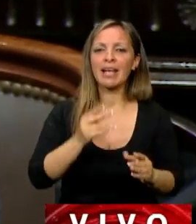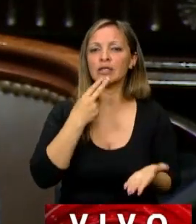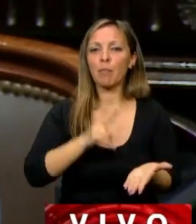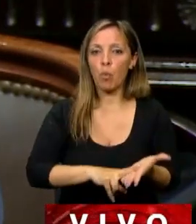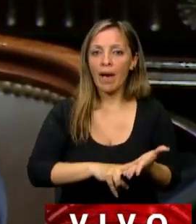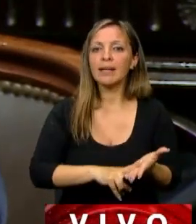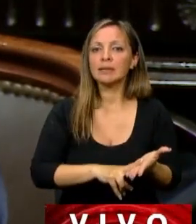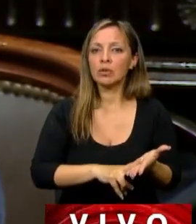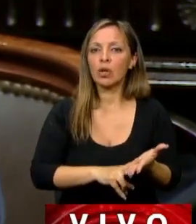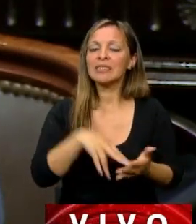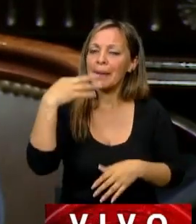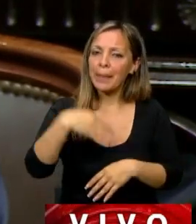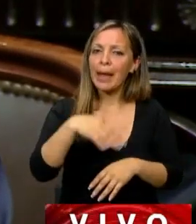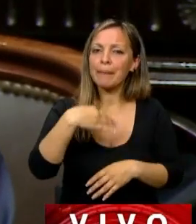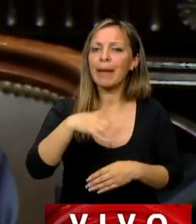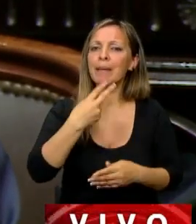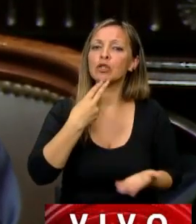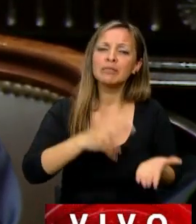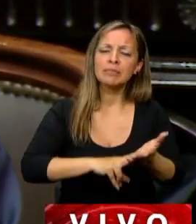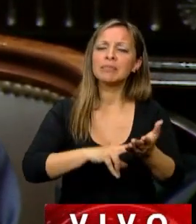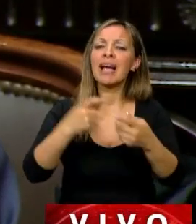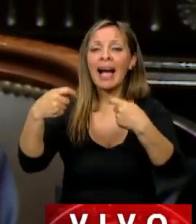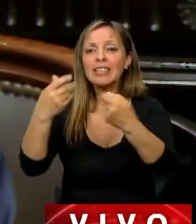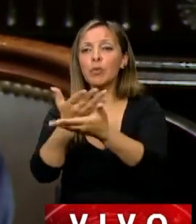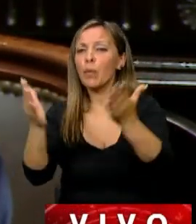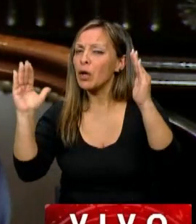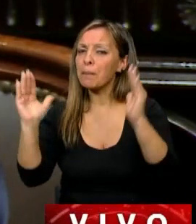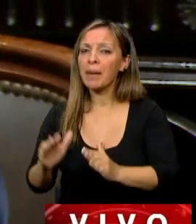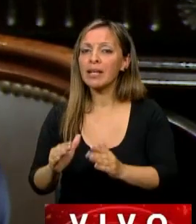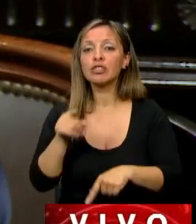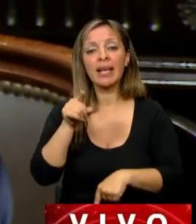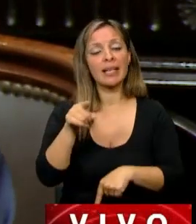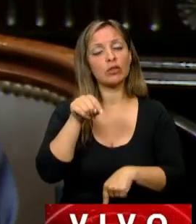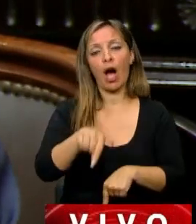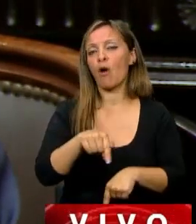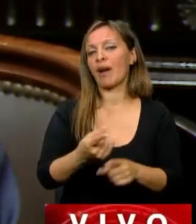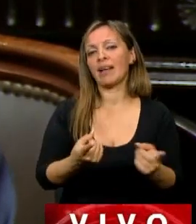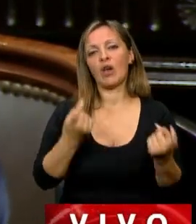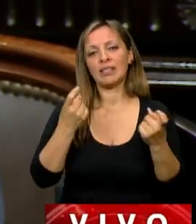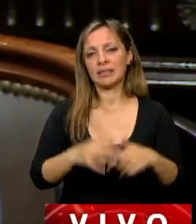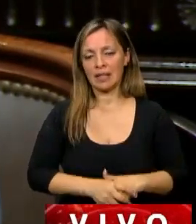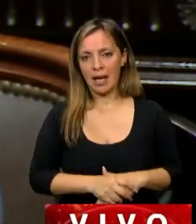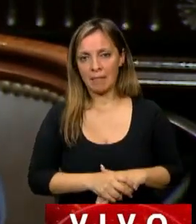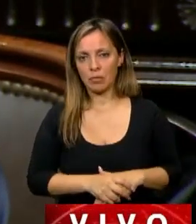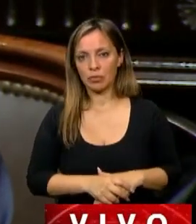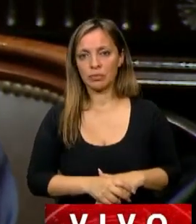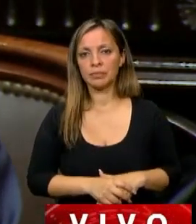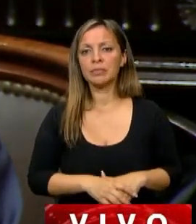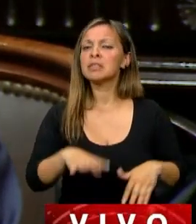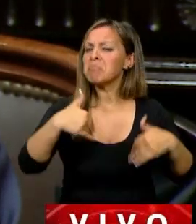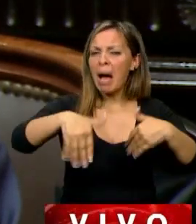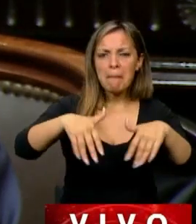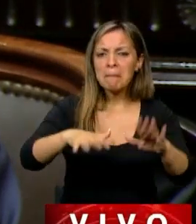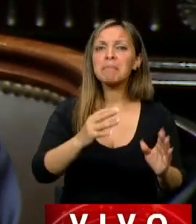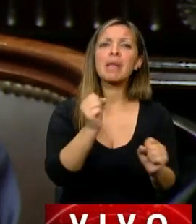clara, contundente de que hay que bajar el gasto público, a mi juicio sigue más vigente que nunca. Y más allá del resultado, insisto,